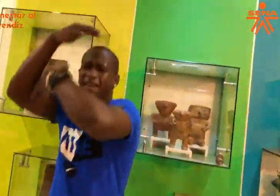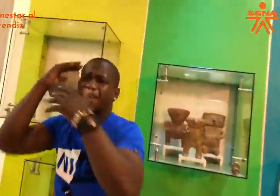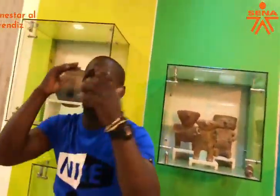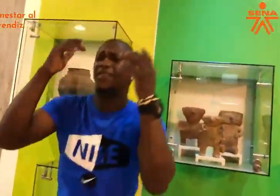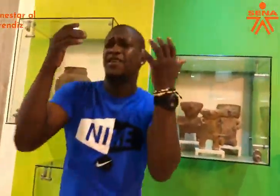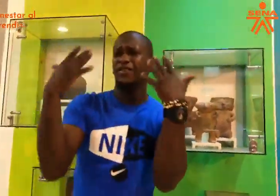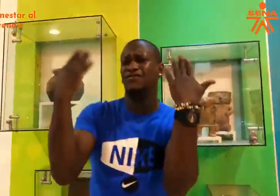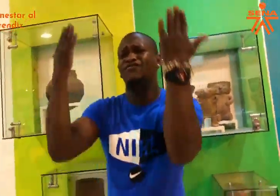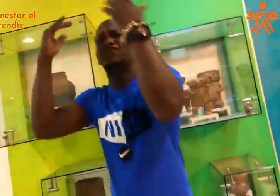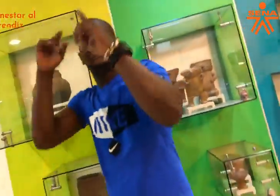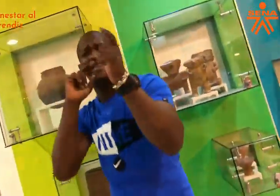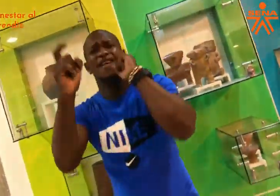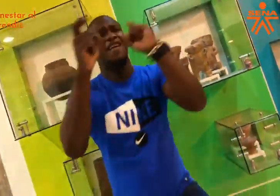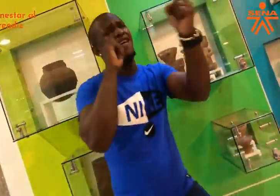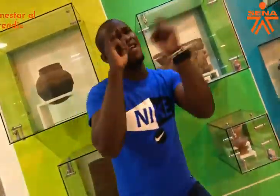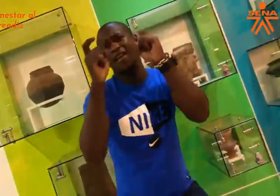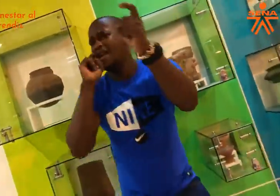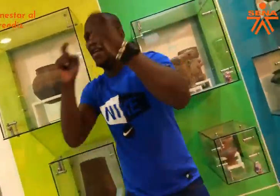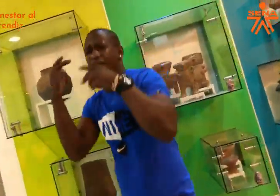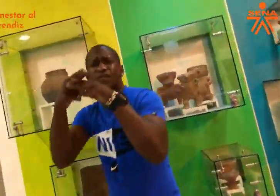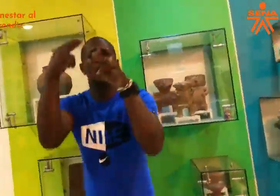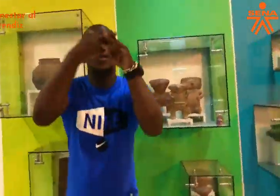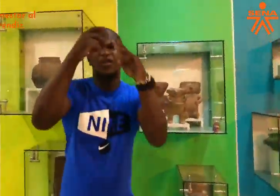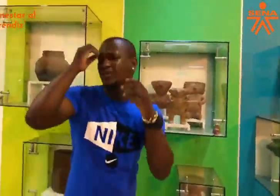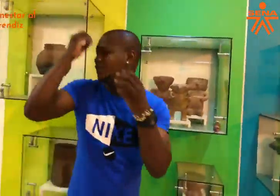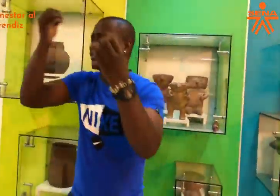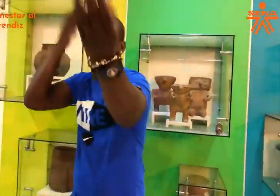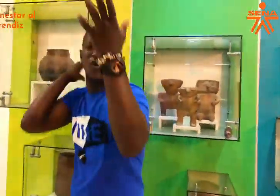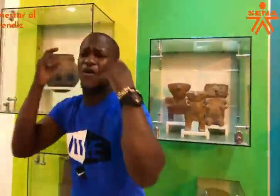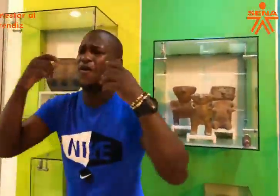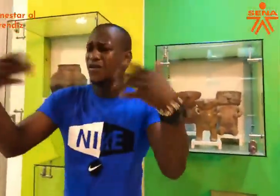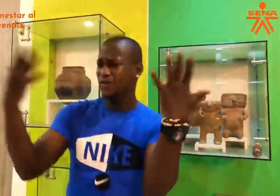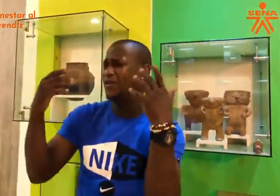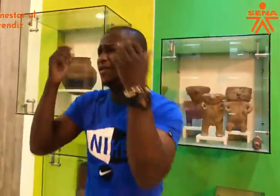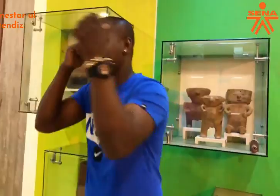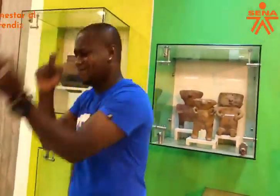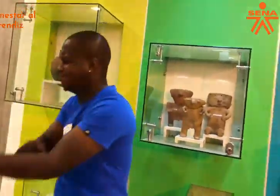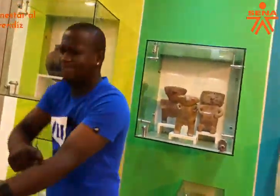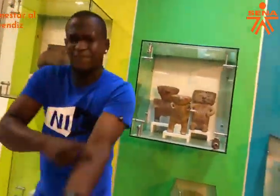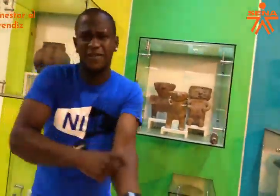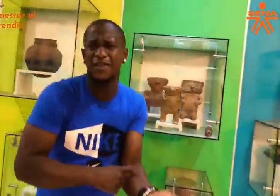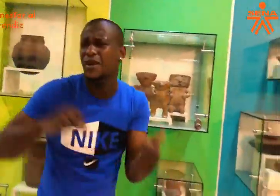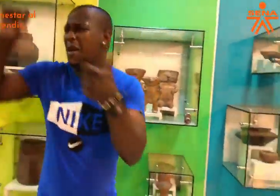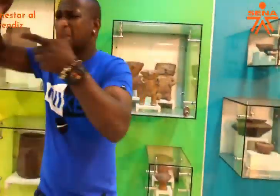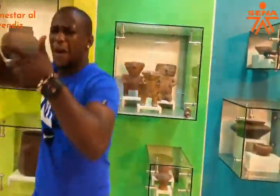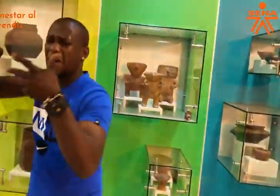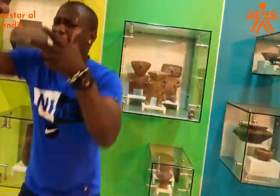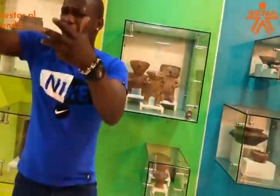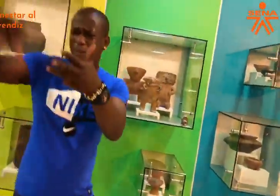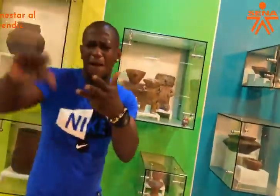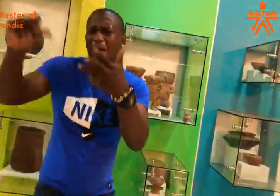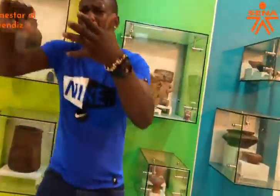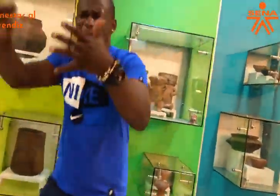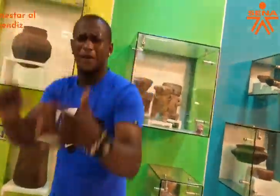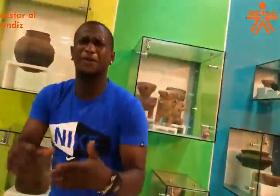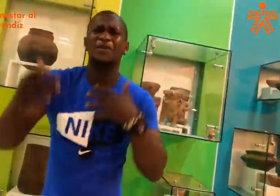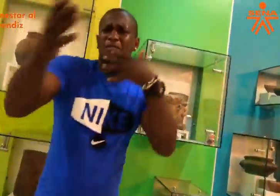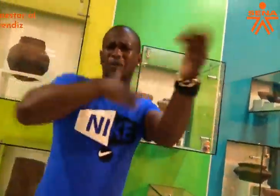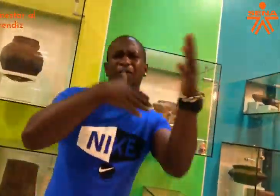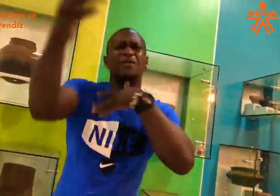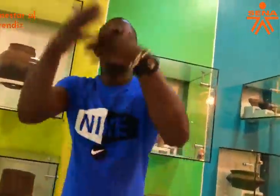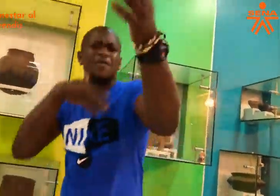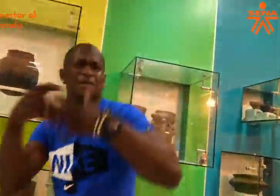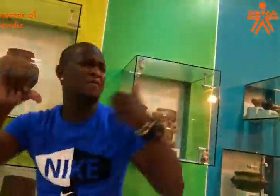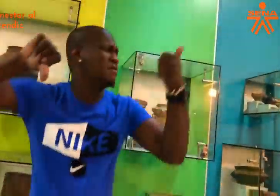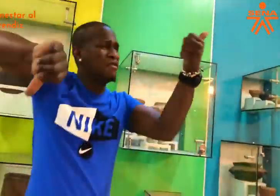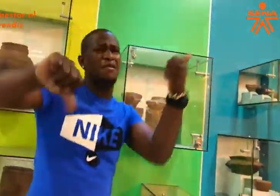el efecto correcto, pero es para olvidarte, eres el único pretexto. Por supuesto, yo soy un hombre con 100,000 defectos, pero malo bien